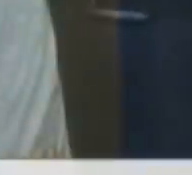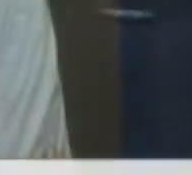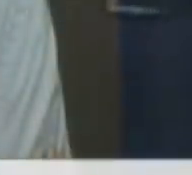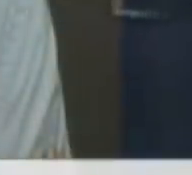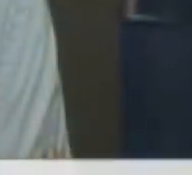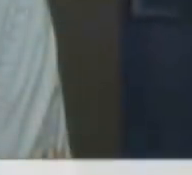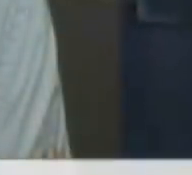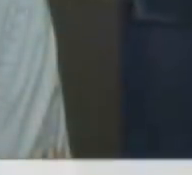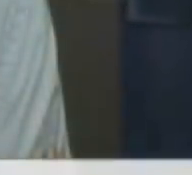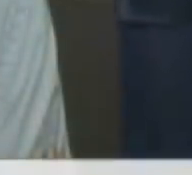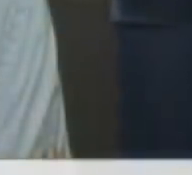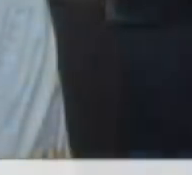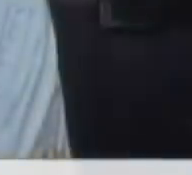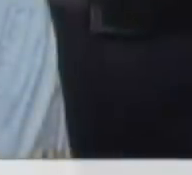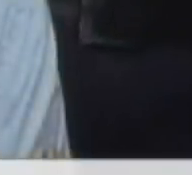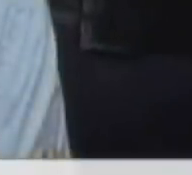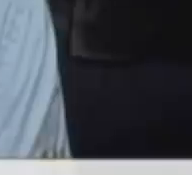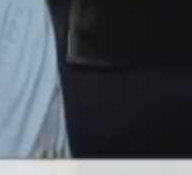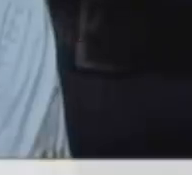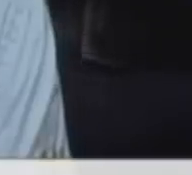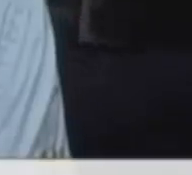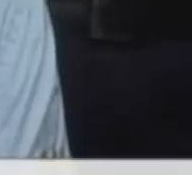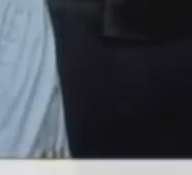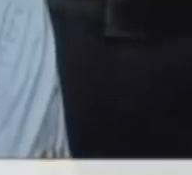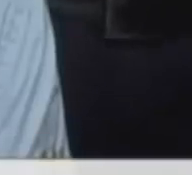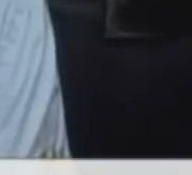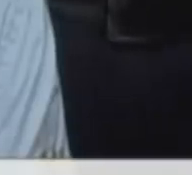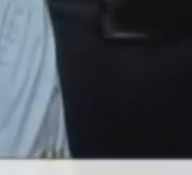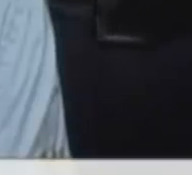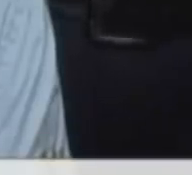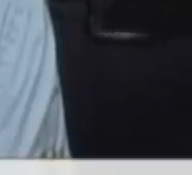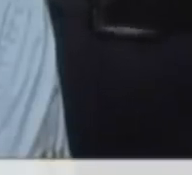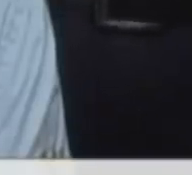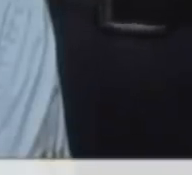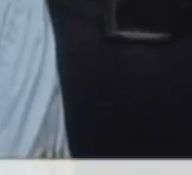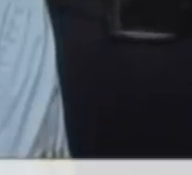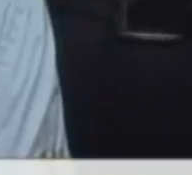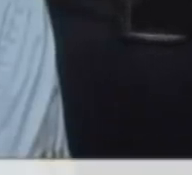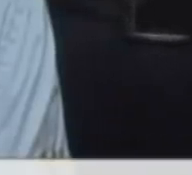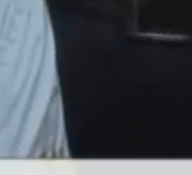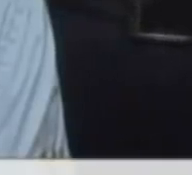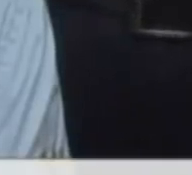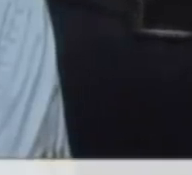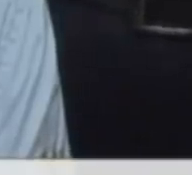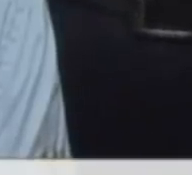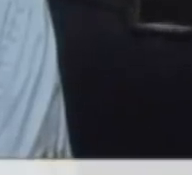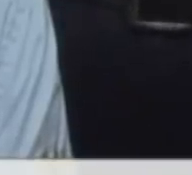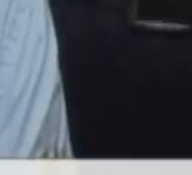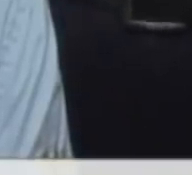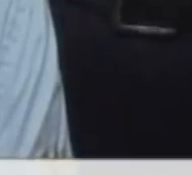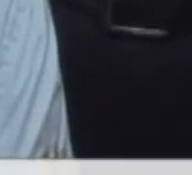monitoreo. Posteriormente se nos informó de su deceso este domingo 15 de marzo.